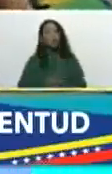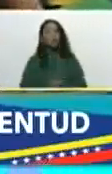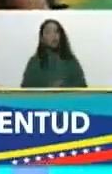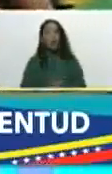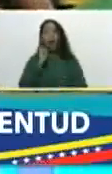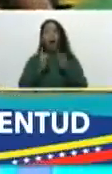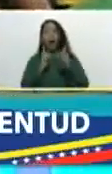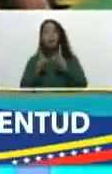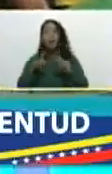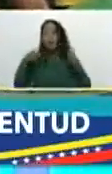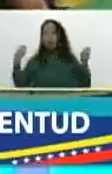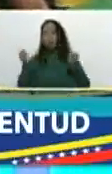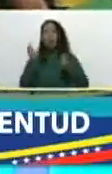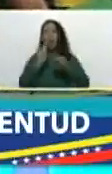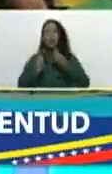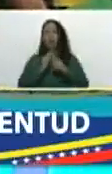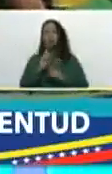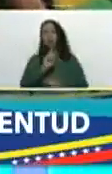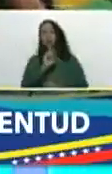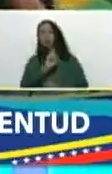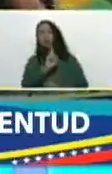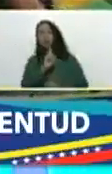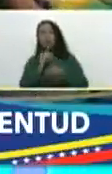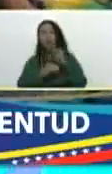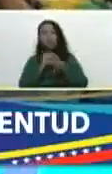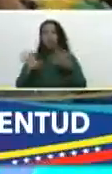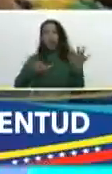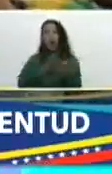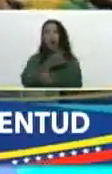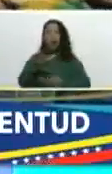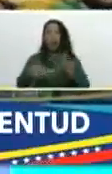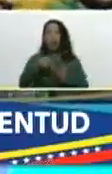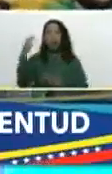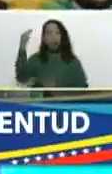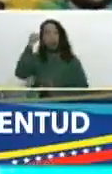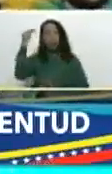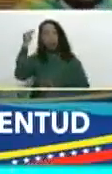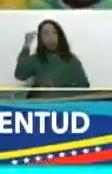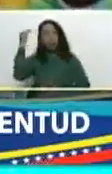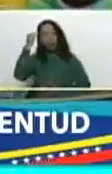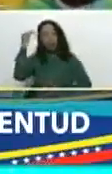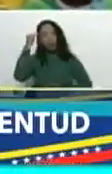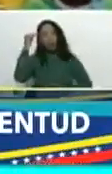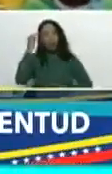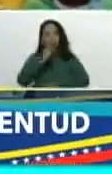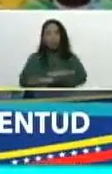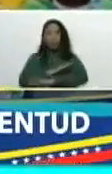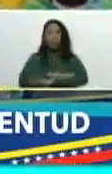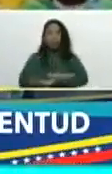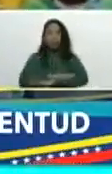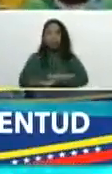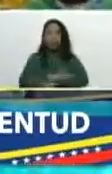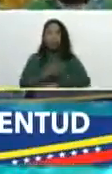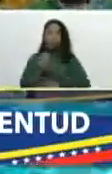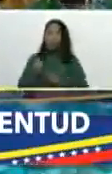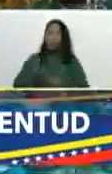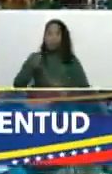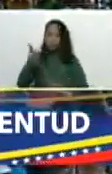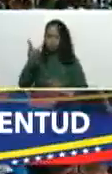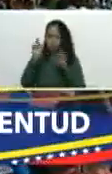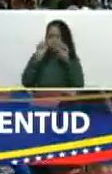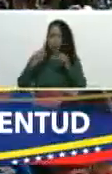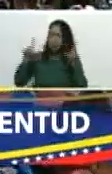veces se promueven cosas que no son y crean problemas graves de salud mental, de conducta. Así que es muy importante. ¿Tú eres del sistema